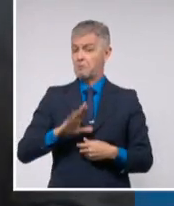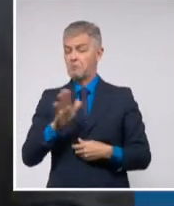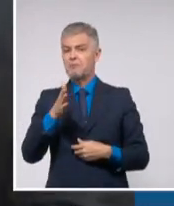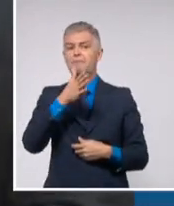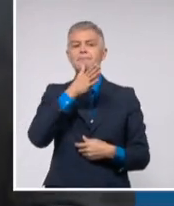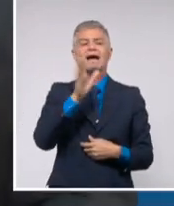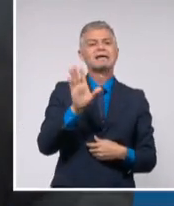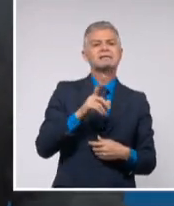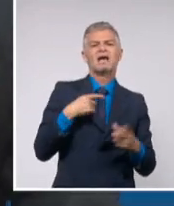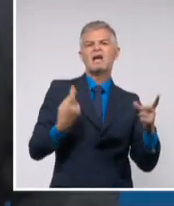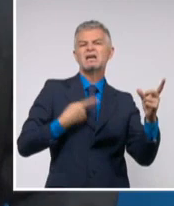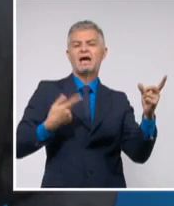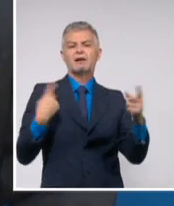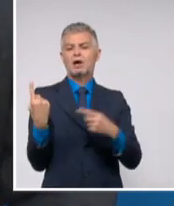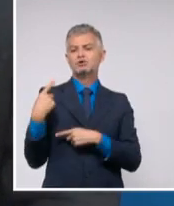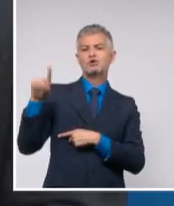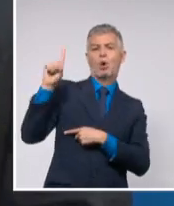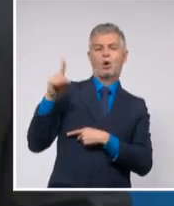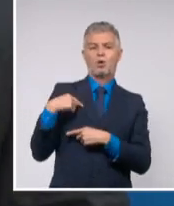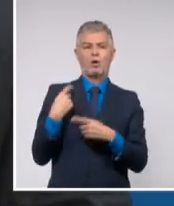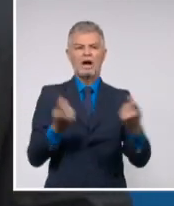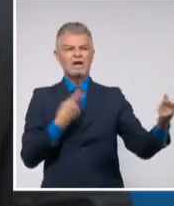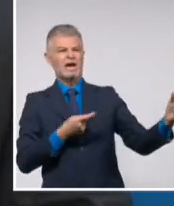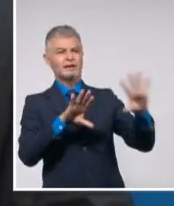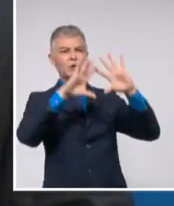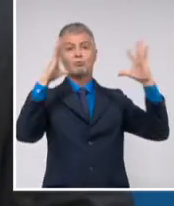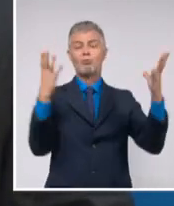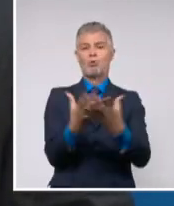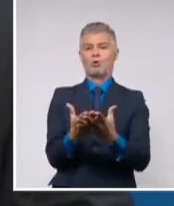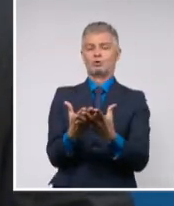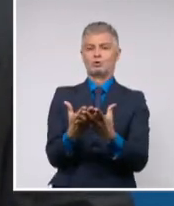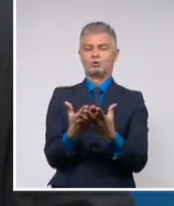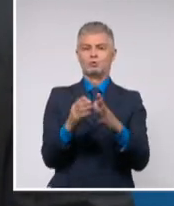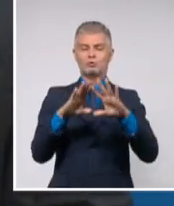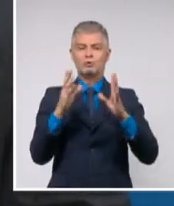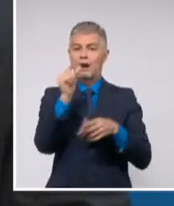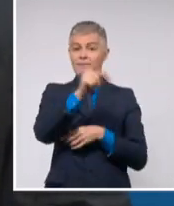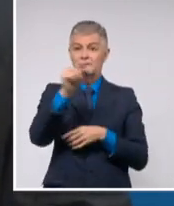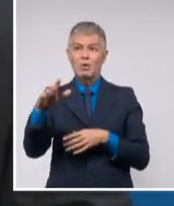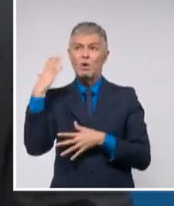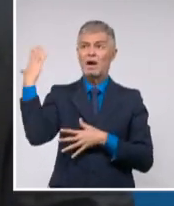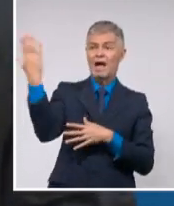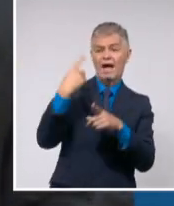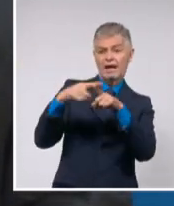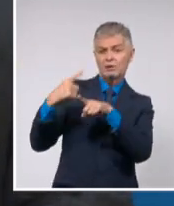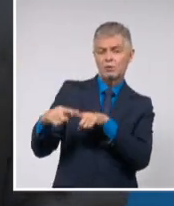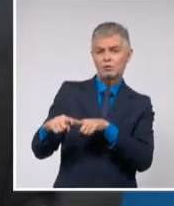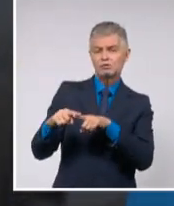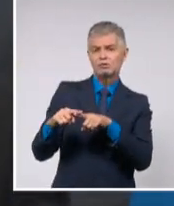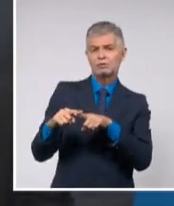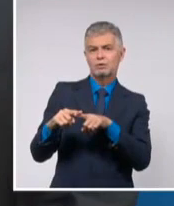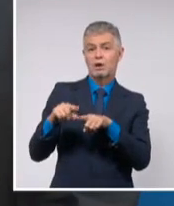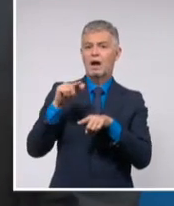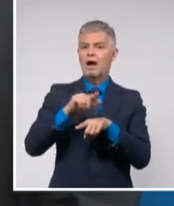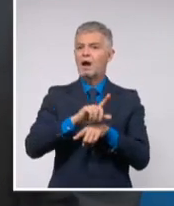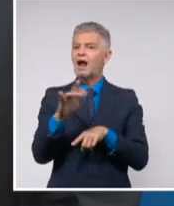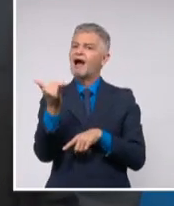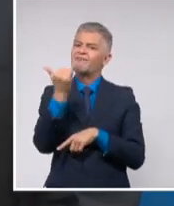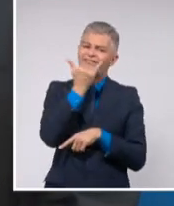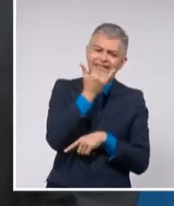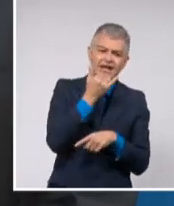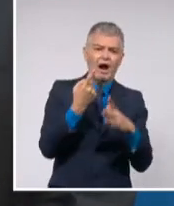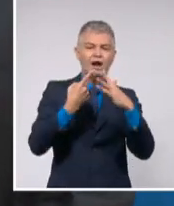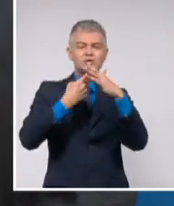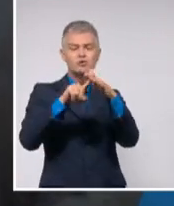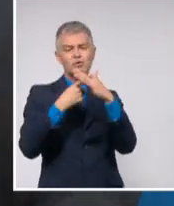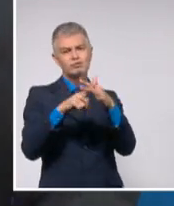con el planeta, sus recursos vitales y sus habitantes. Impide la solución amplia, justa